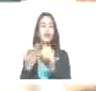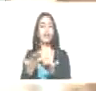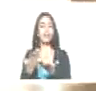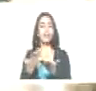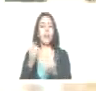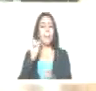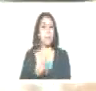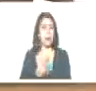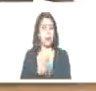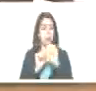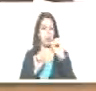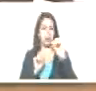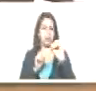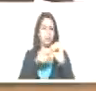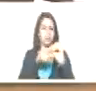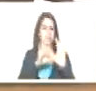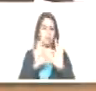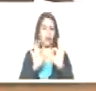Cero.